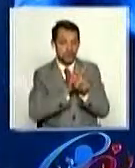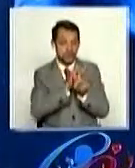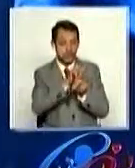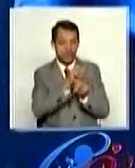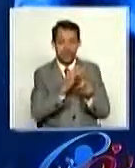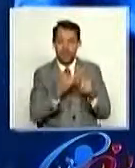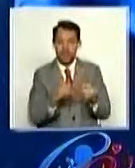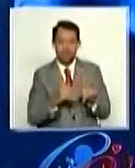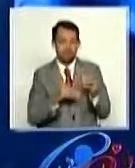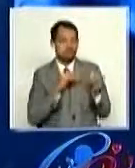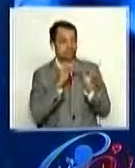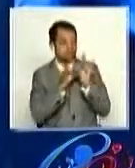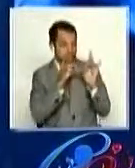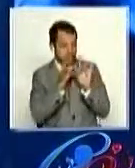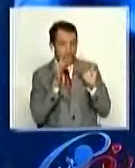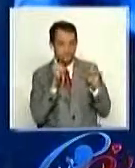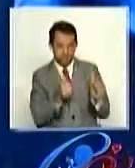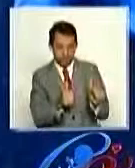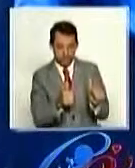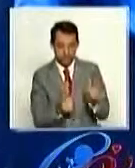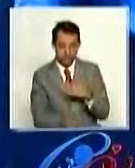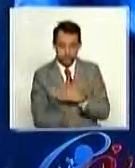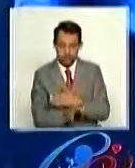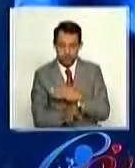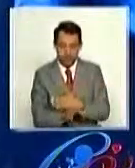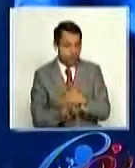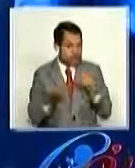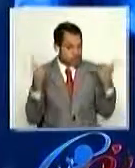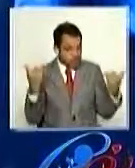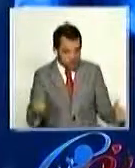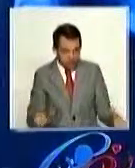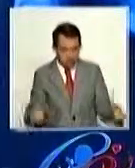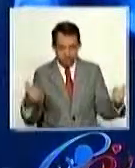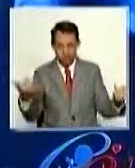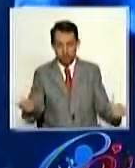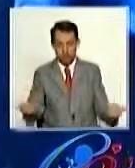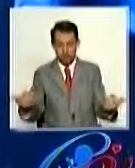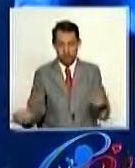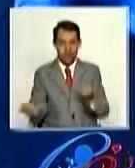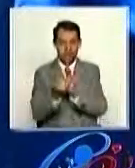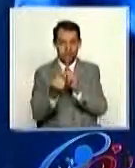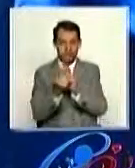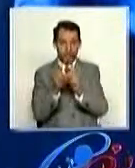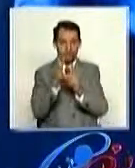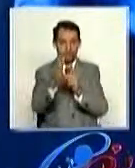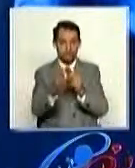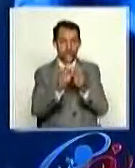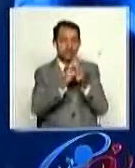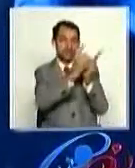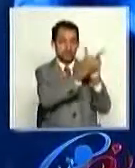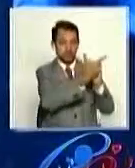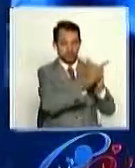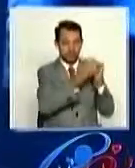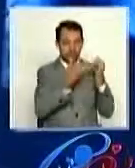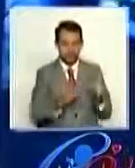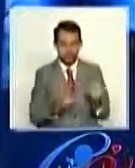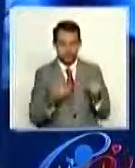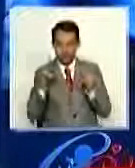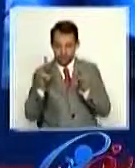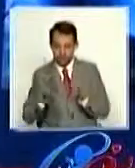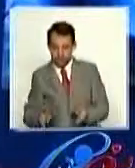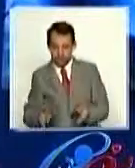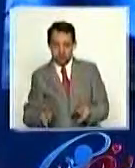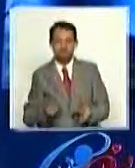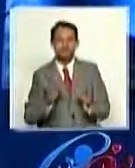caso, pero como digo ahora, cuando vemos el presente podemos cambiar el futuro. Esta paciente, si hubiera sido un problema